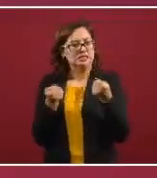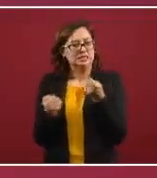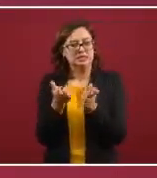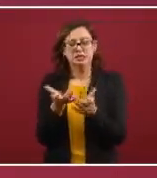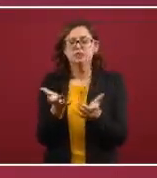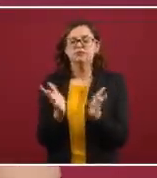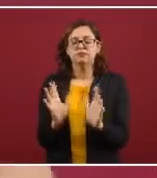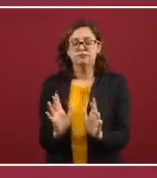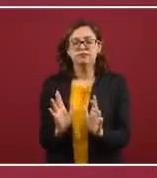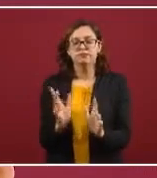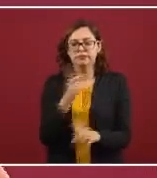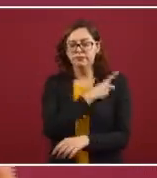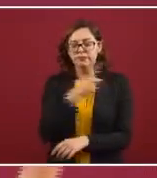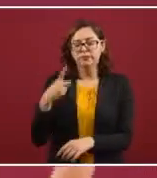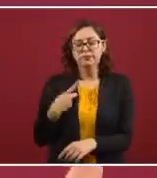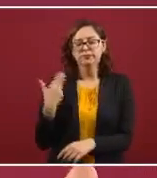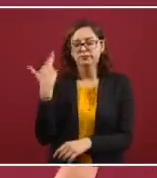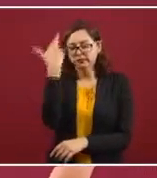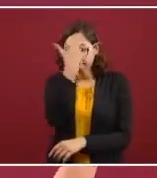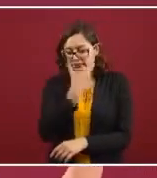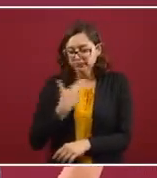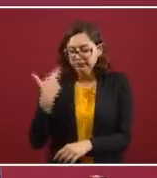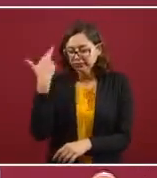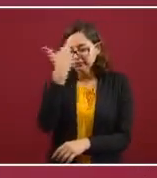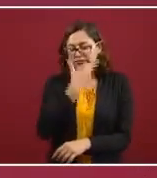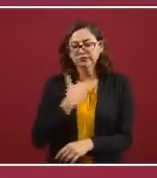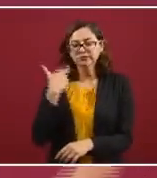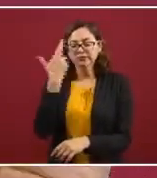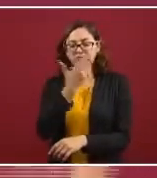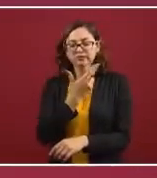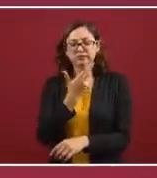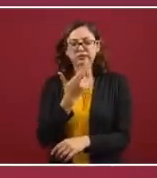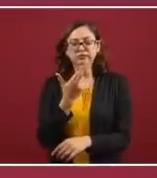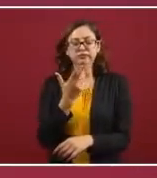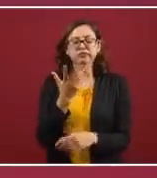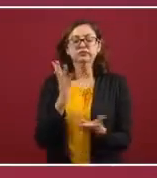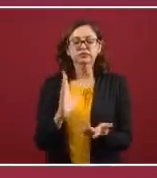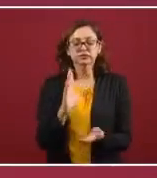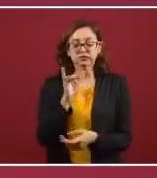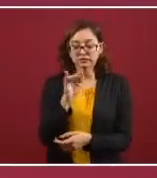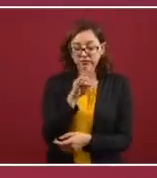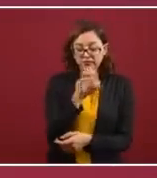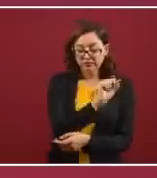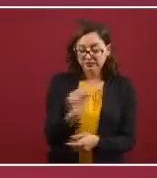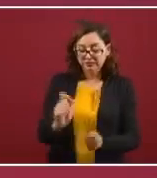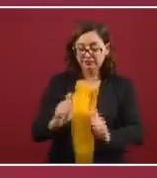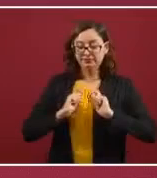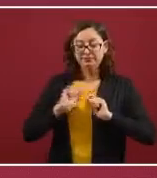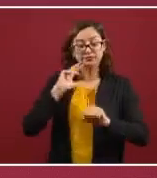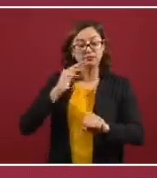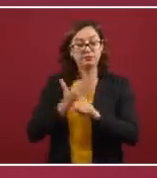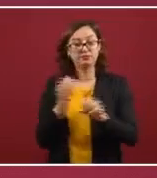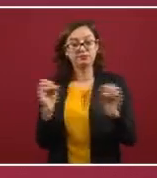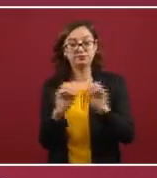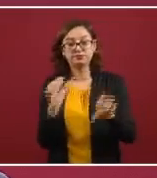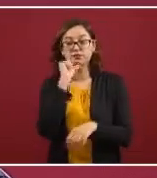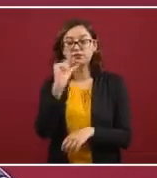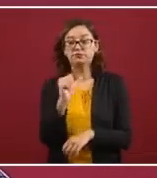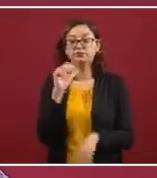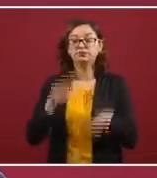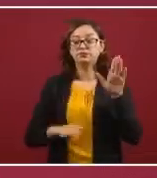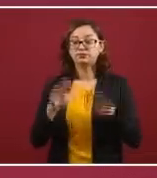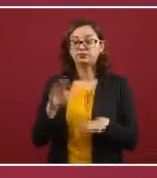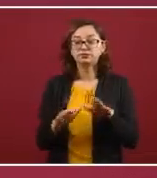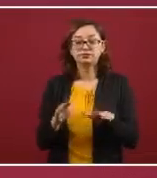demás, se revisa para casos donde no es atribuible al Seguro Social, muchas veces es el